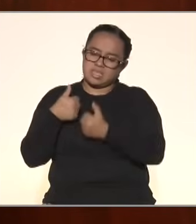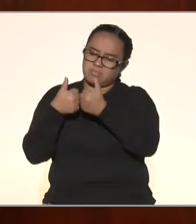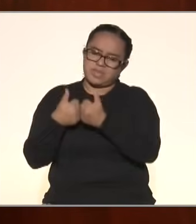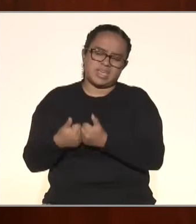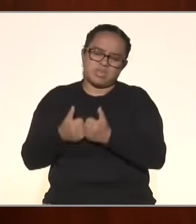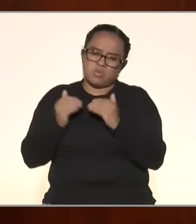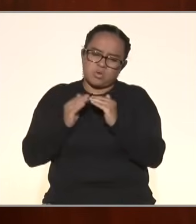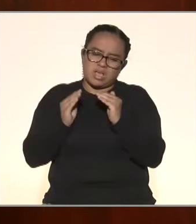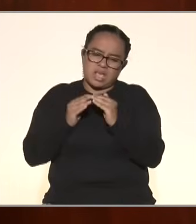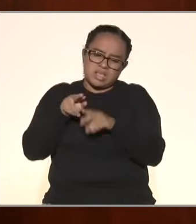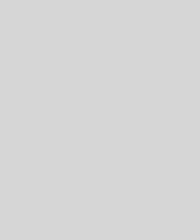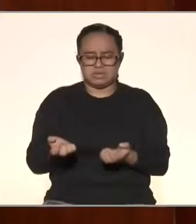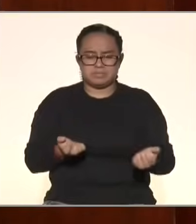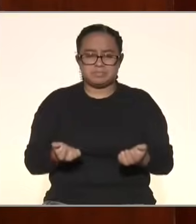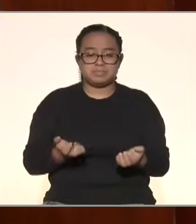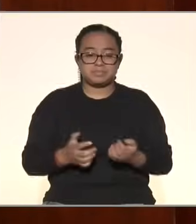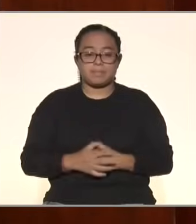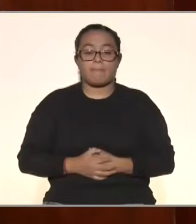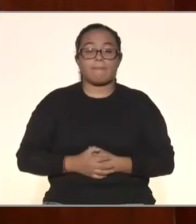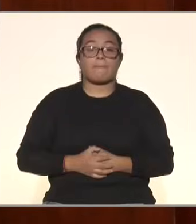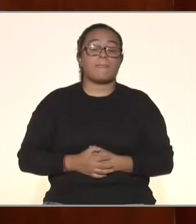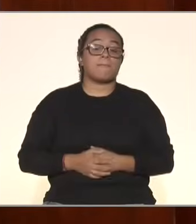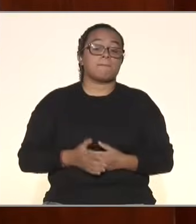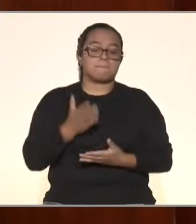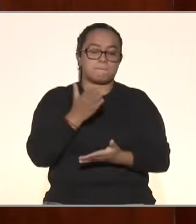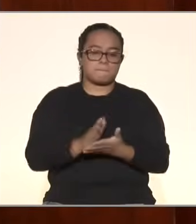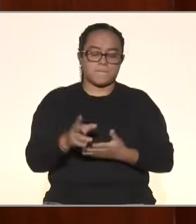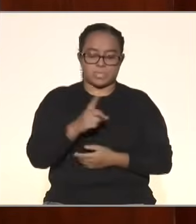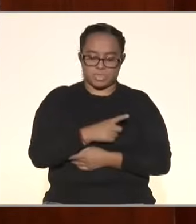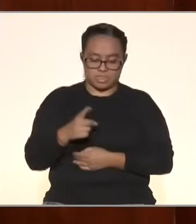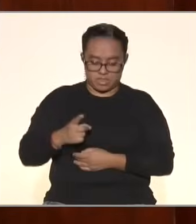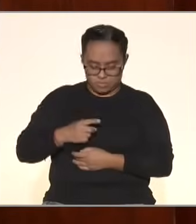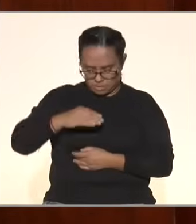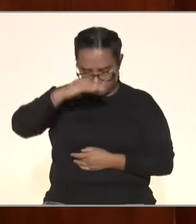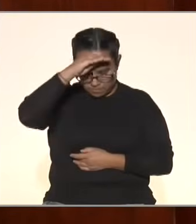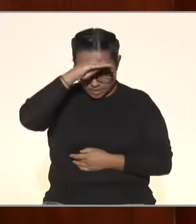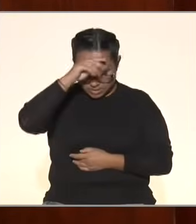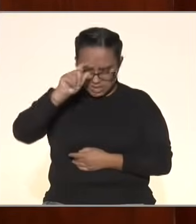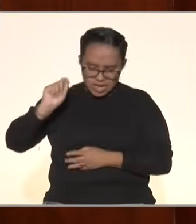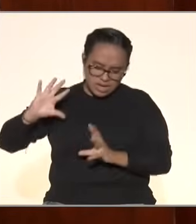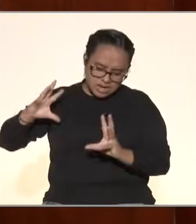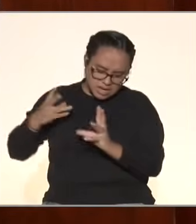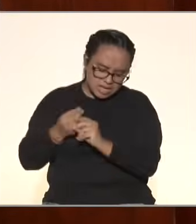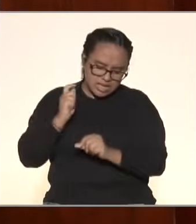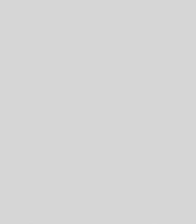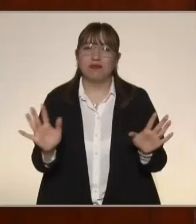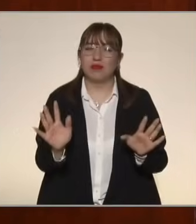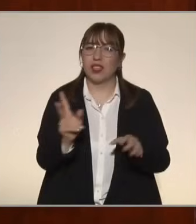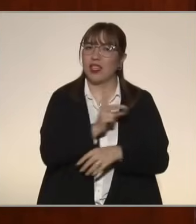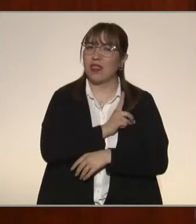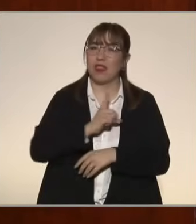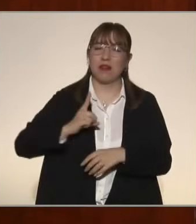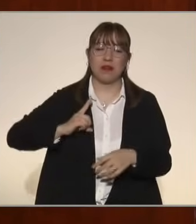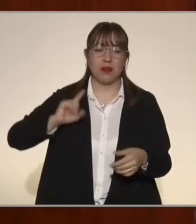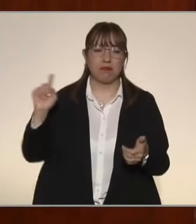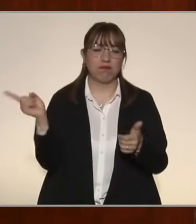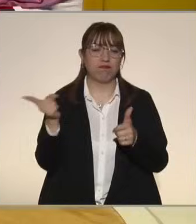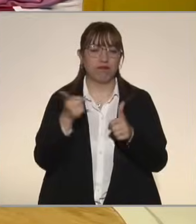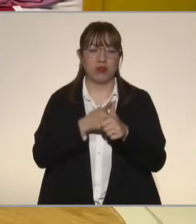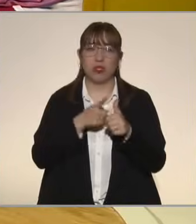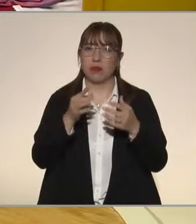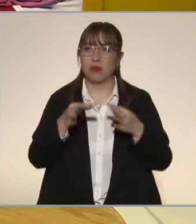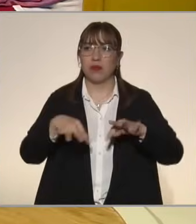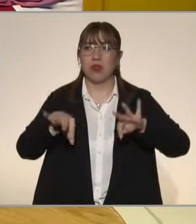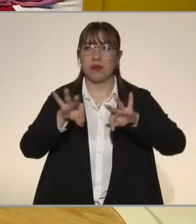guardados todo ese tiempo. Aparte de reflexivos, aparte de hacer un recuento, ser realistas. La gratitud sí debe de